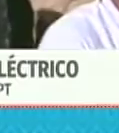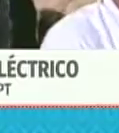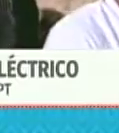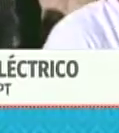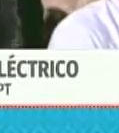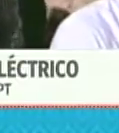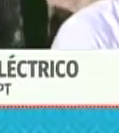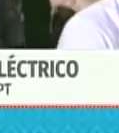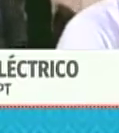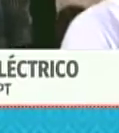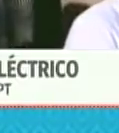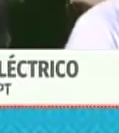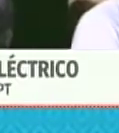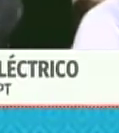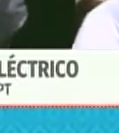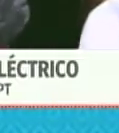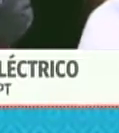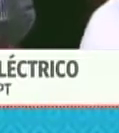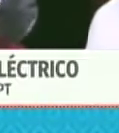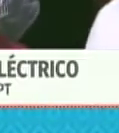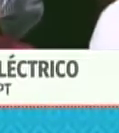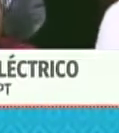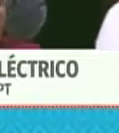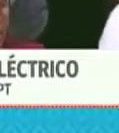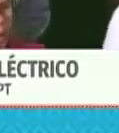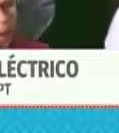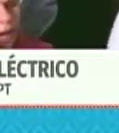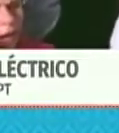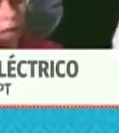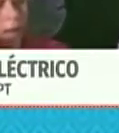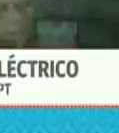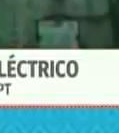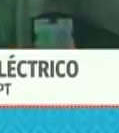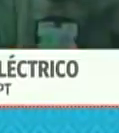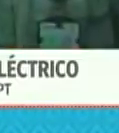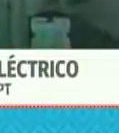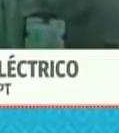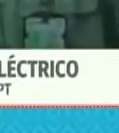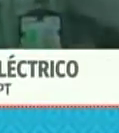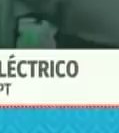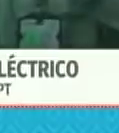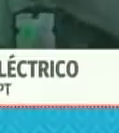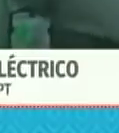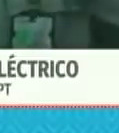Un aplauso a Guayana, que viva la Guayana productiva, que viva la clase obrera.